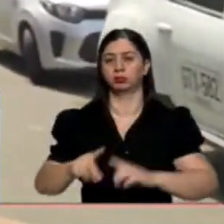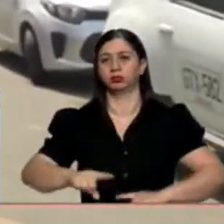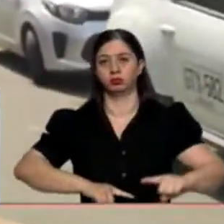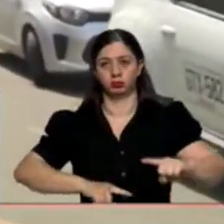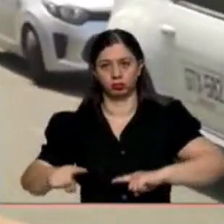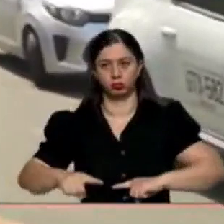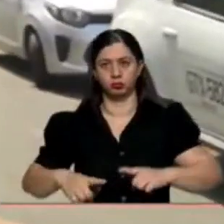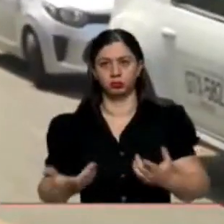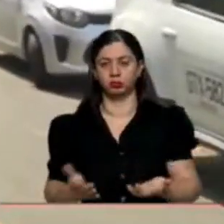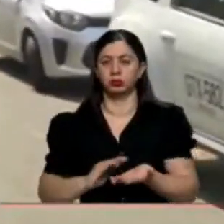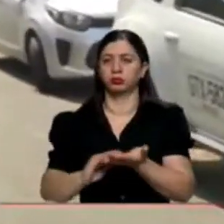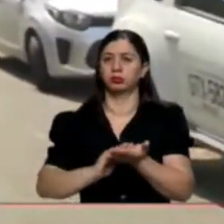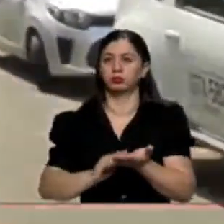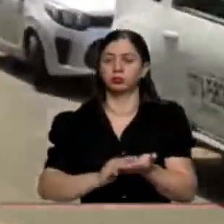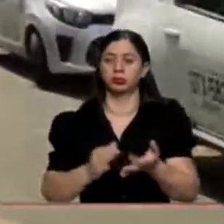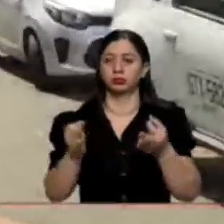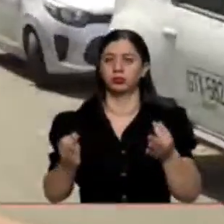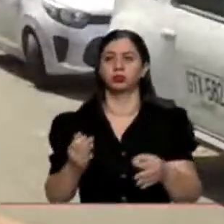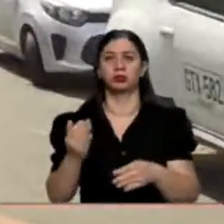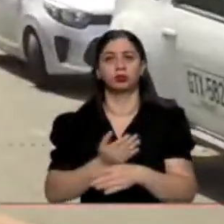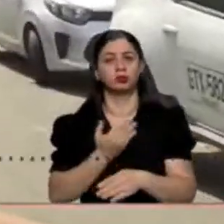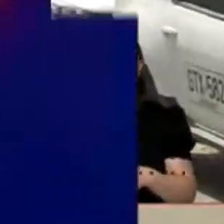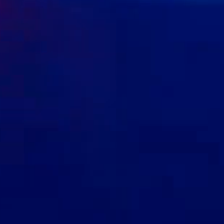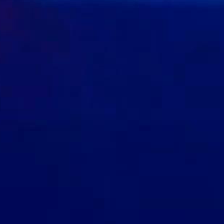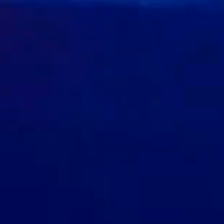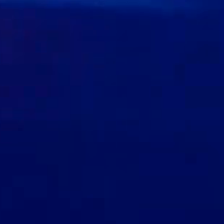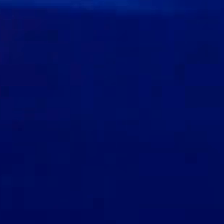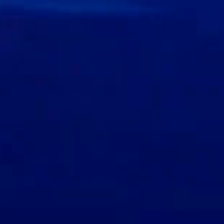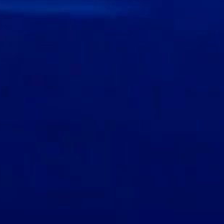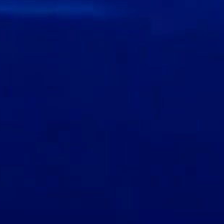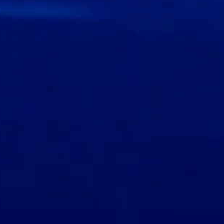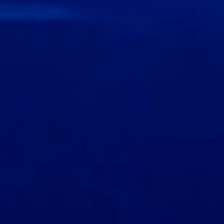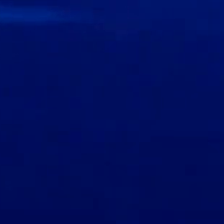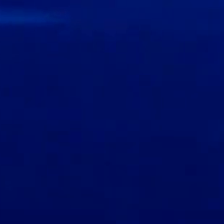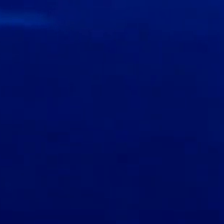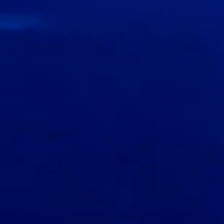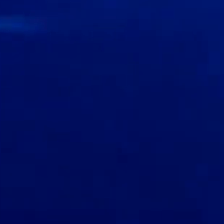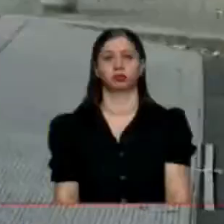municipal para dar una solución definitiva a esta problemática que pues no es nueva.